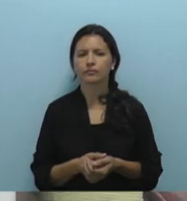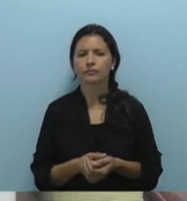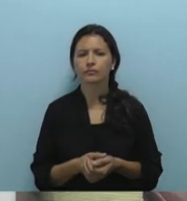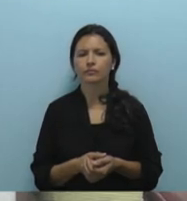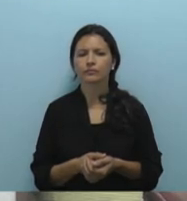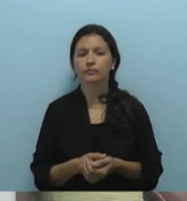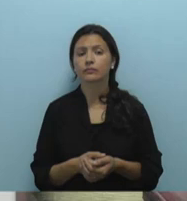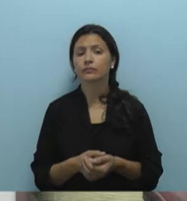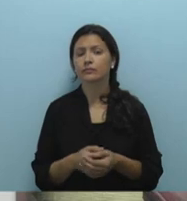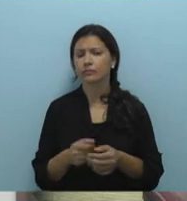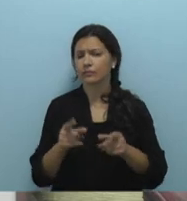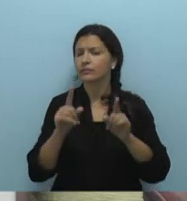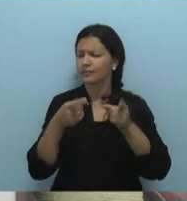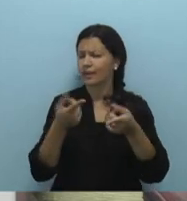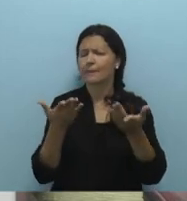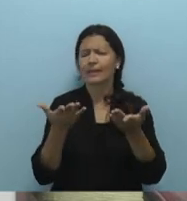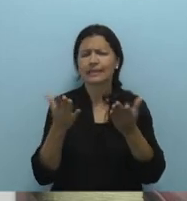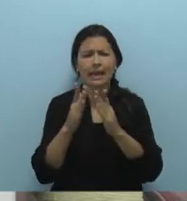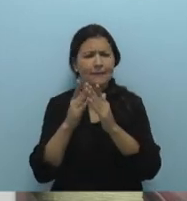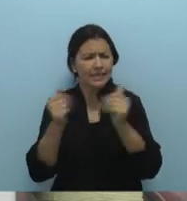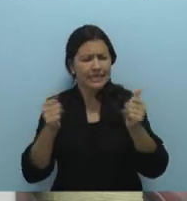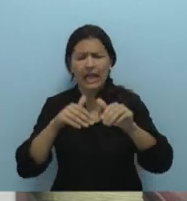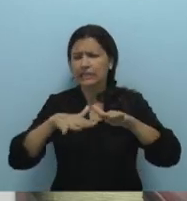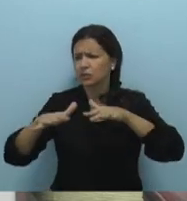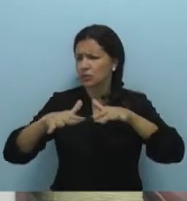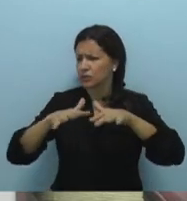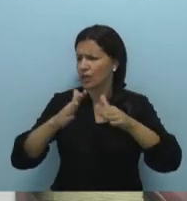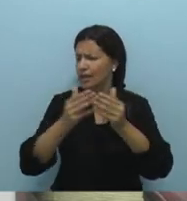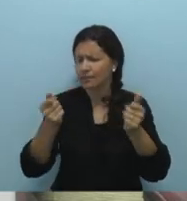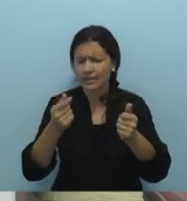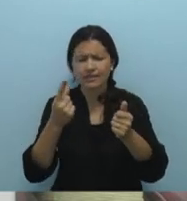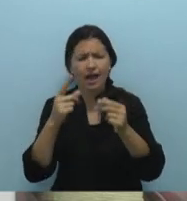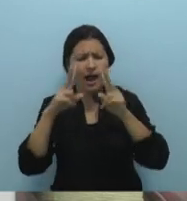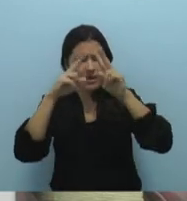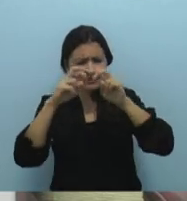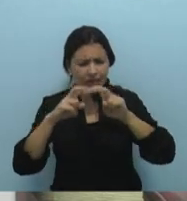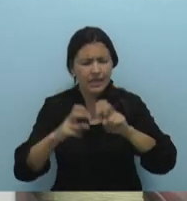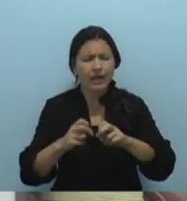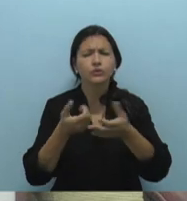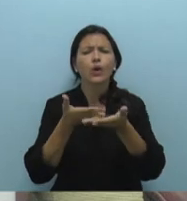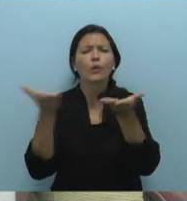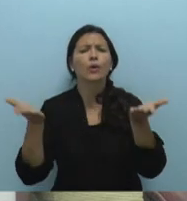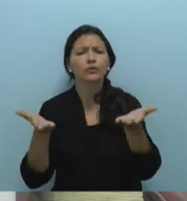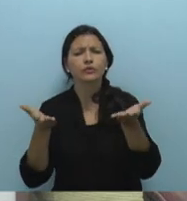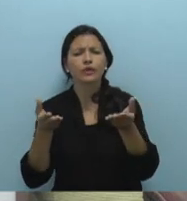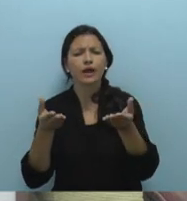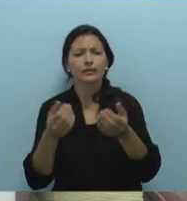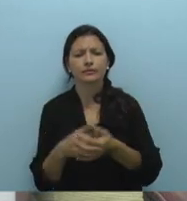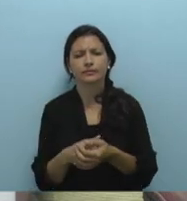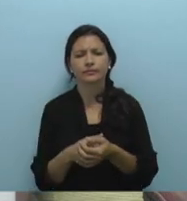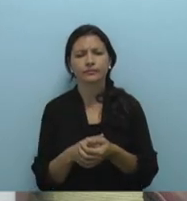de conformar esa trama de encubrimiento y de protección a esa red ilícita de juego